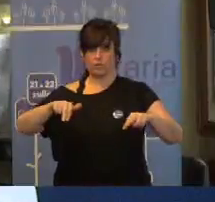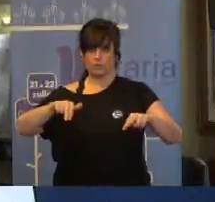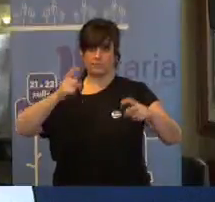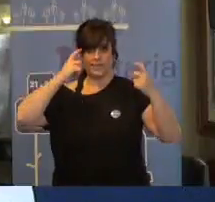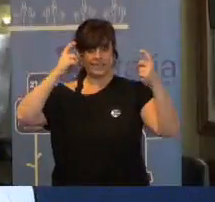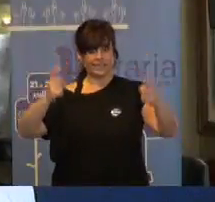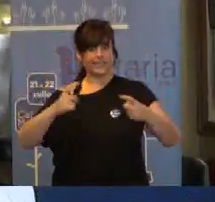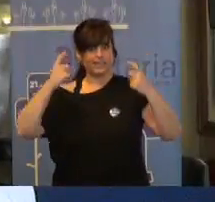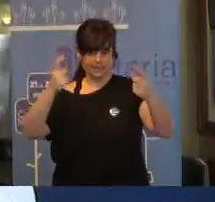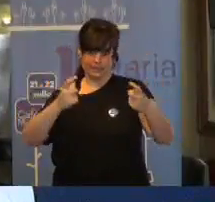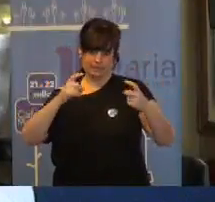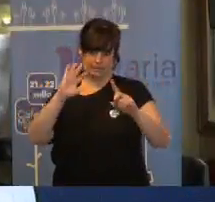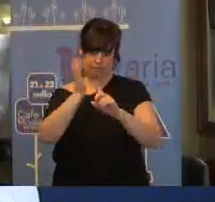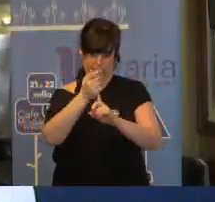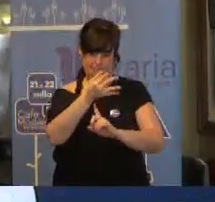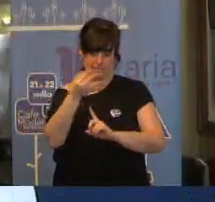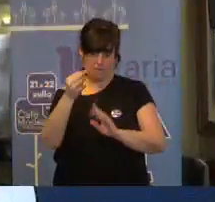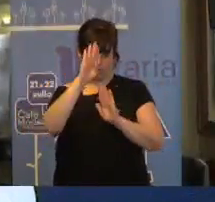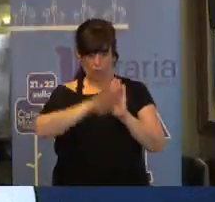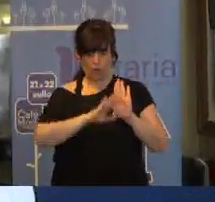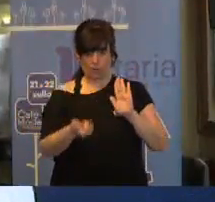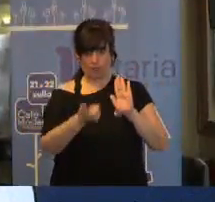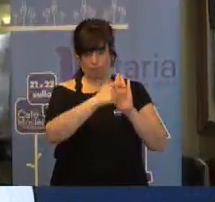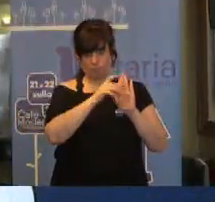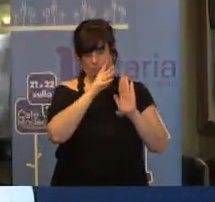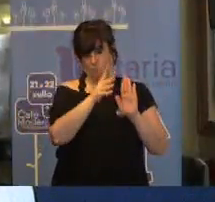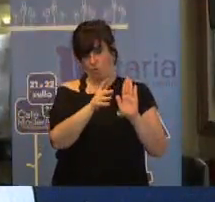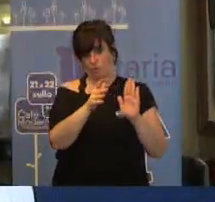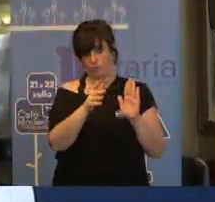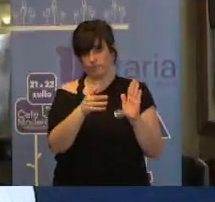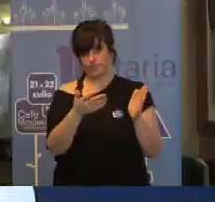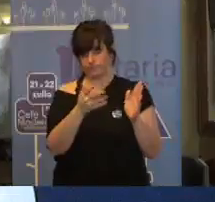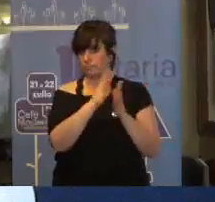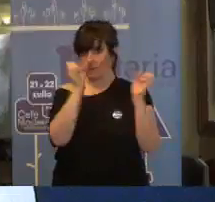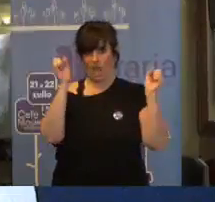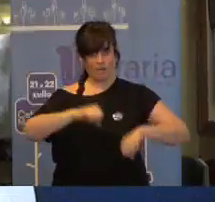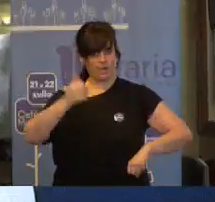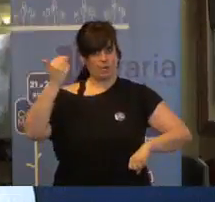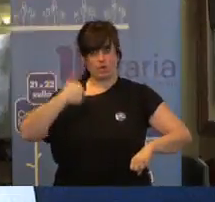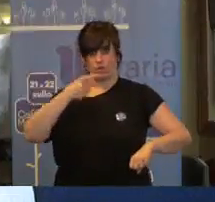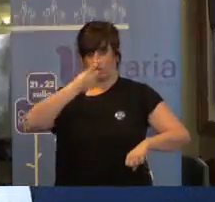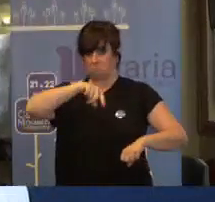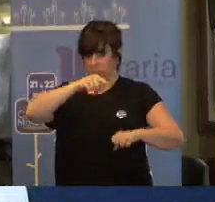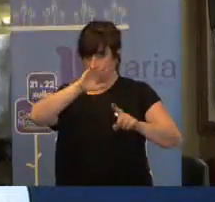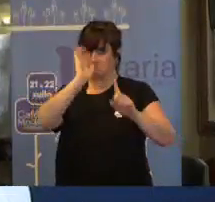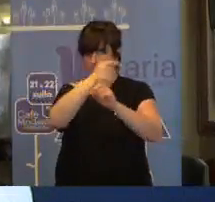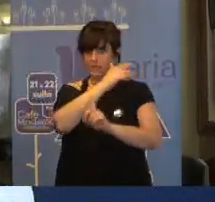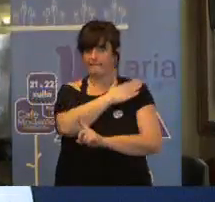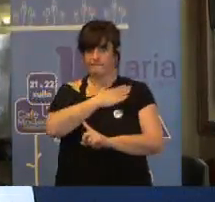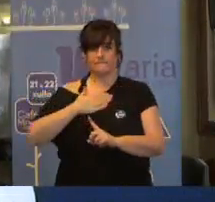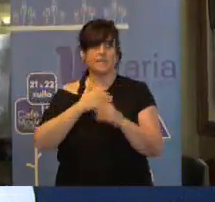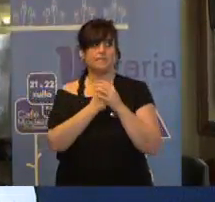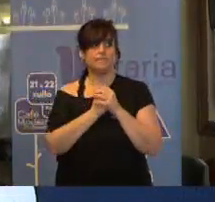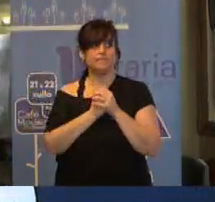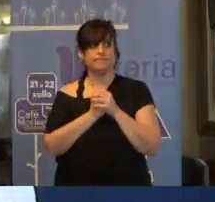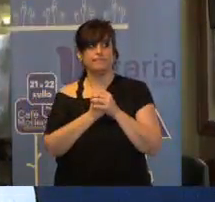temos discutido e que está claramente aprobado e estamos traballando nesa dirección.